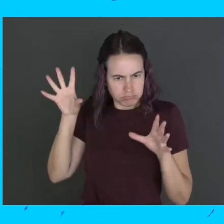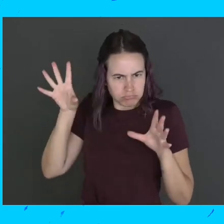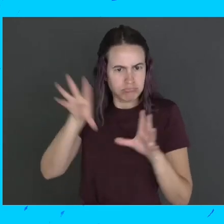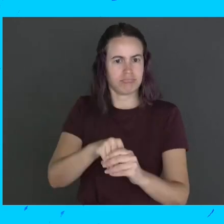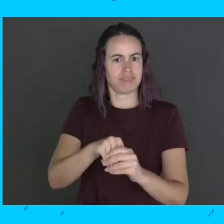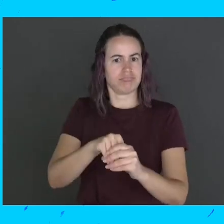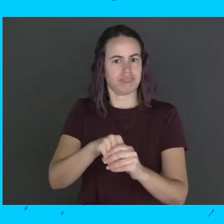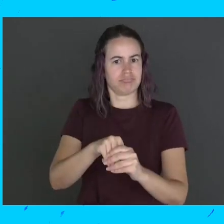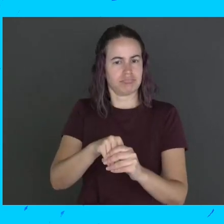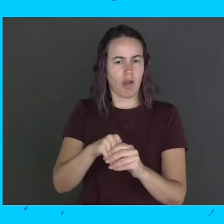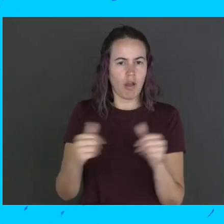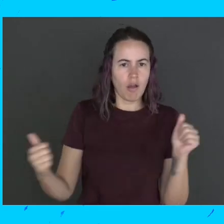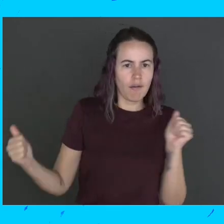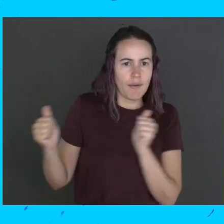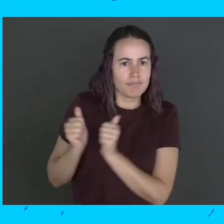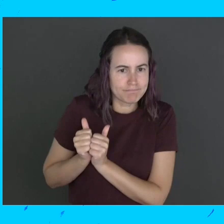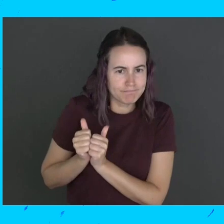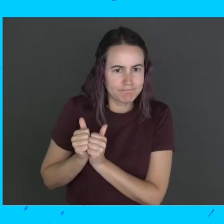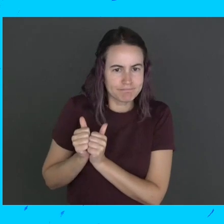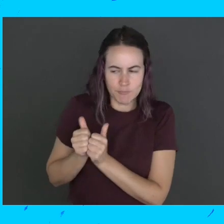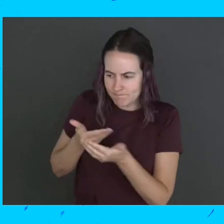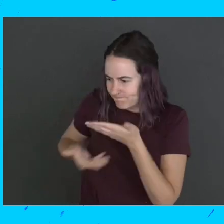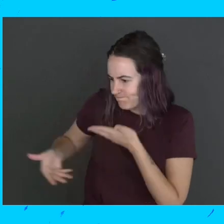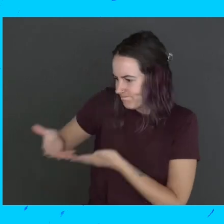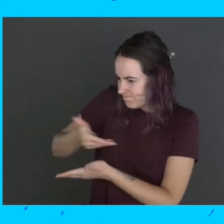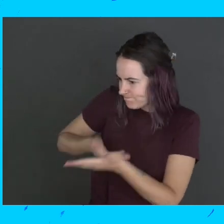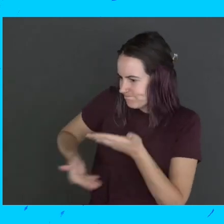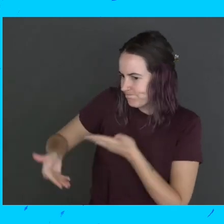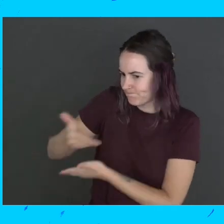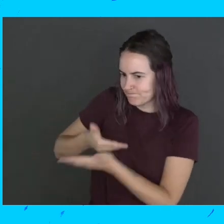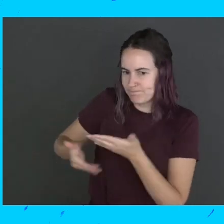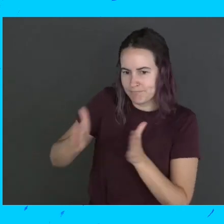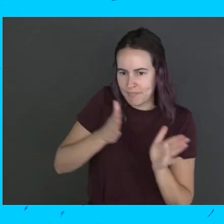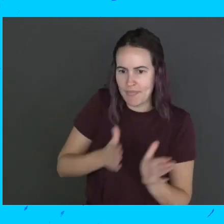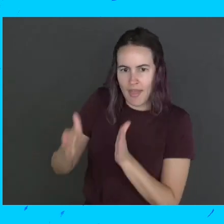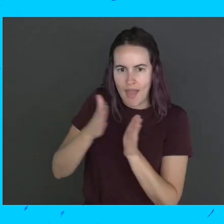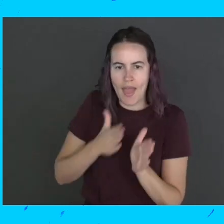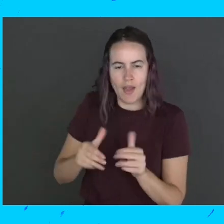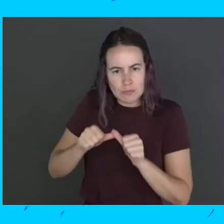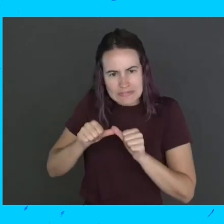dando nos dieron la aprobación y después de